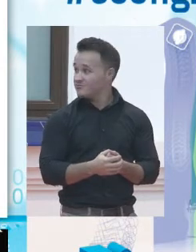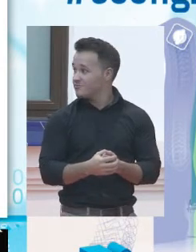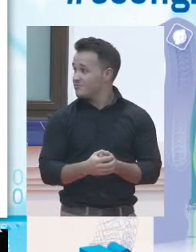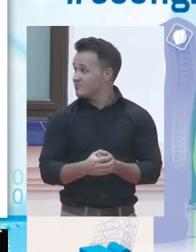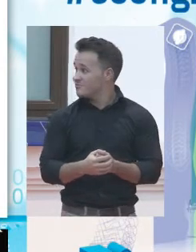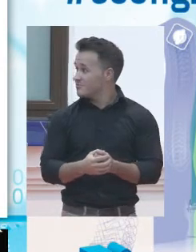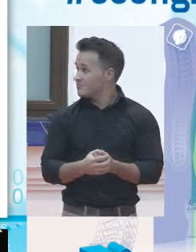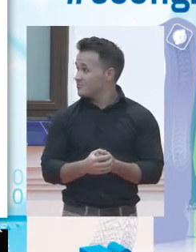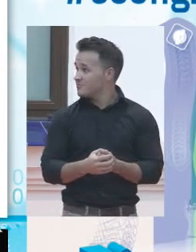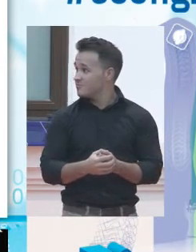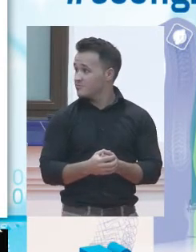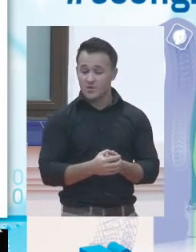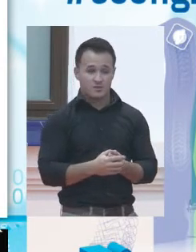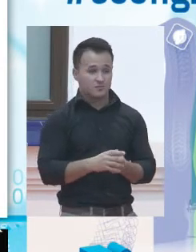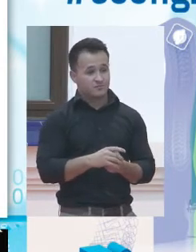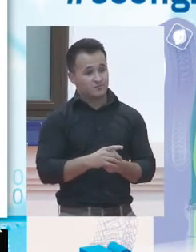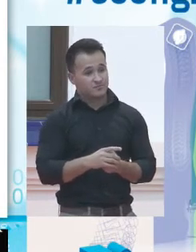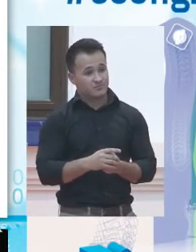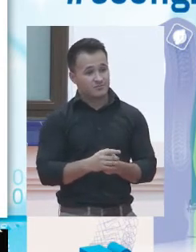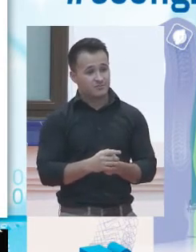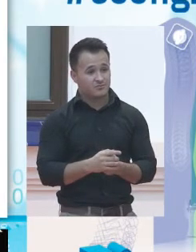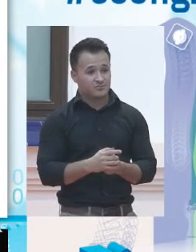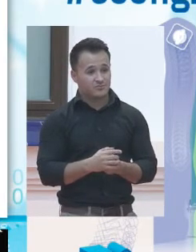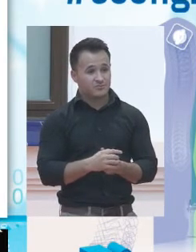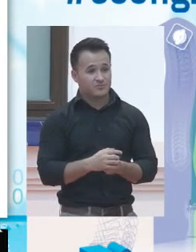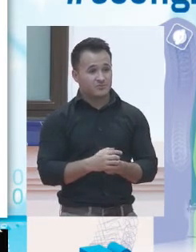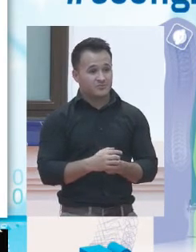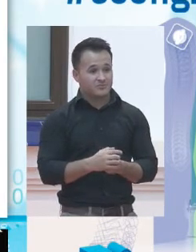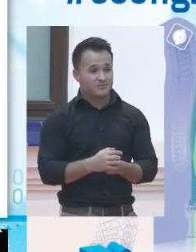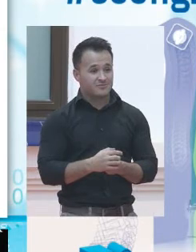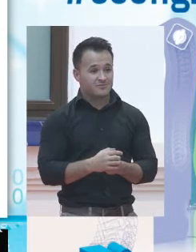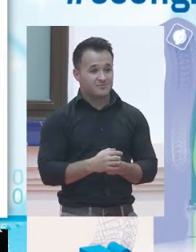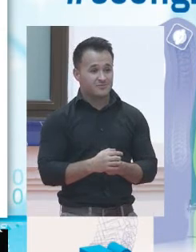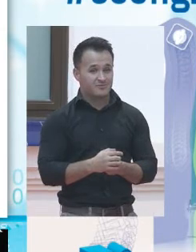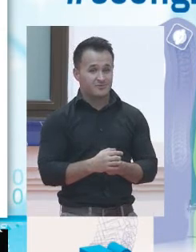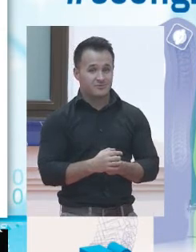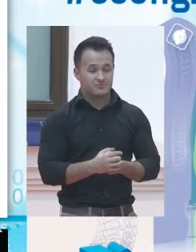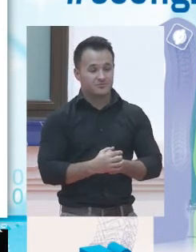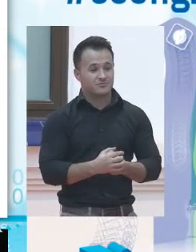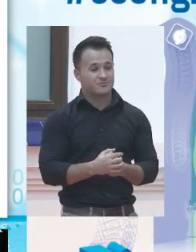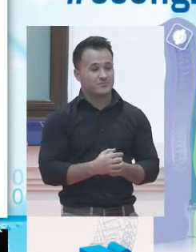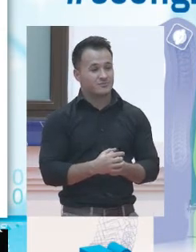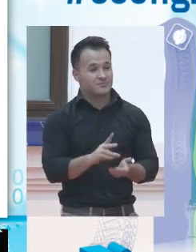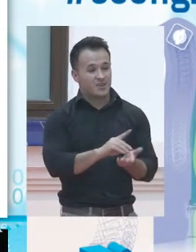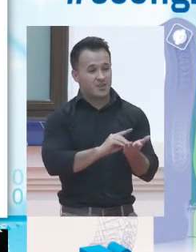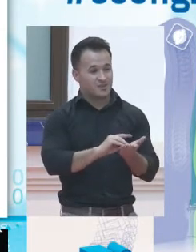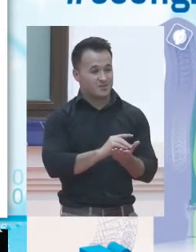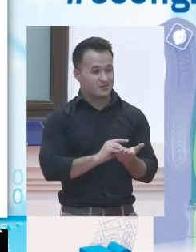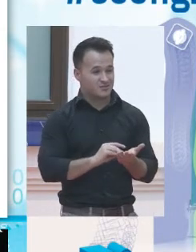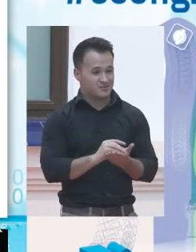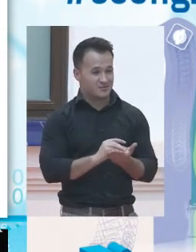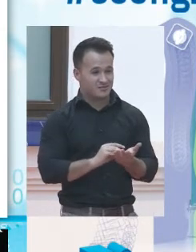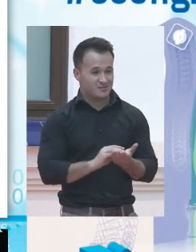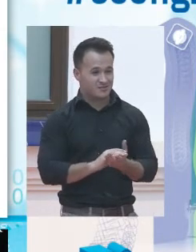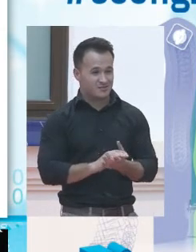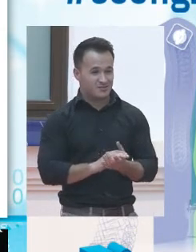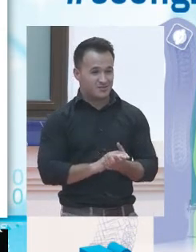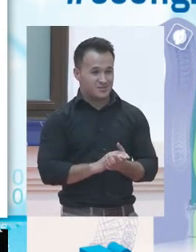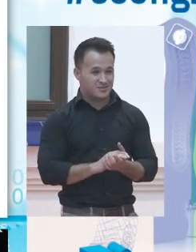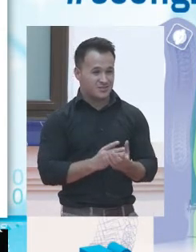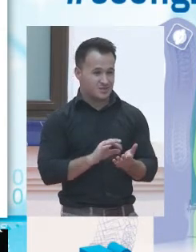2014, cuyo objetivo era trabajar en las mejores prácticas, estándares, contratos justos y acuerdo a nivel de servicio de cloud en Europa.